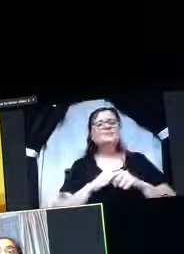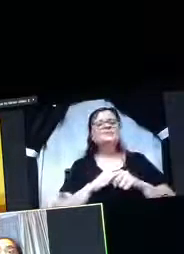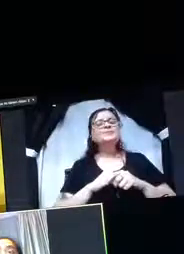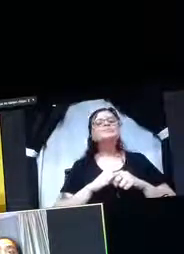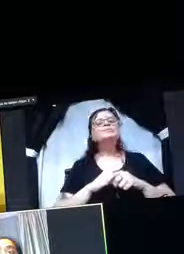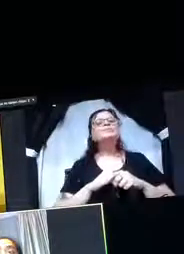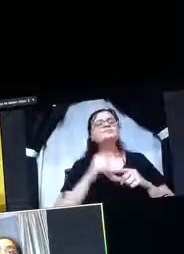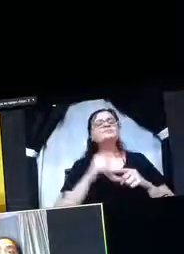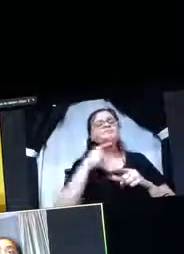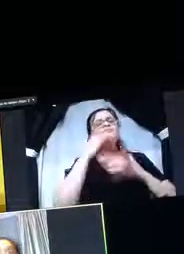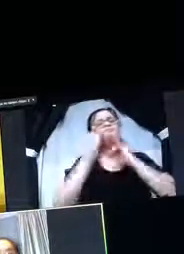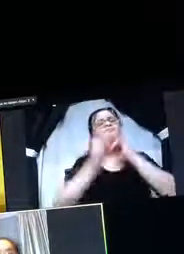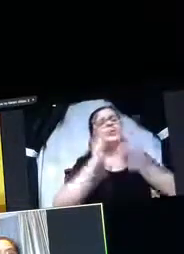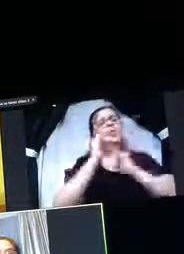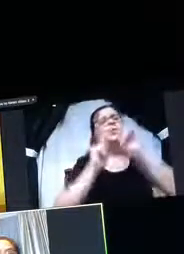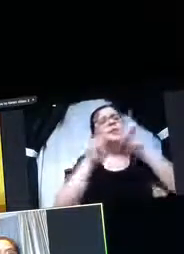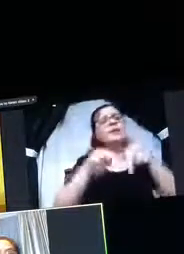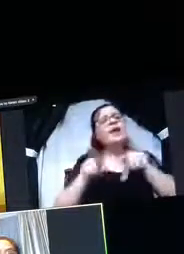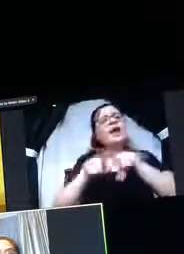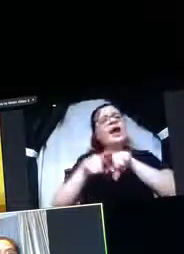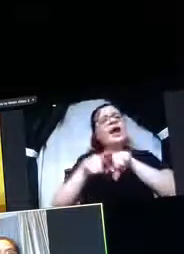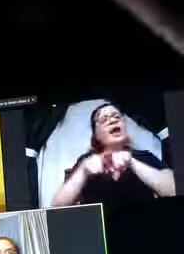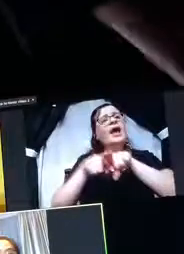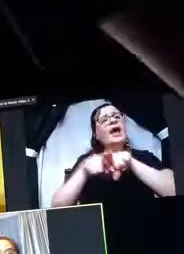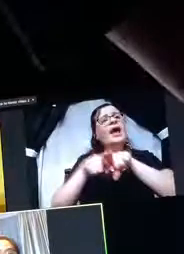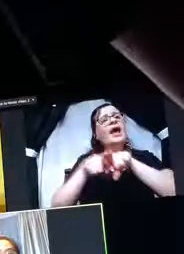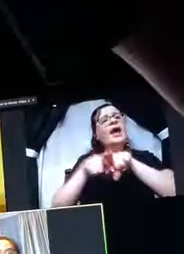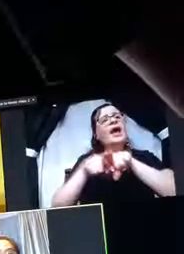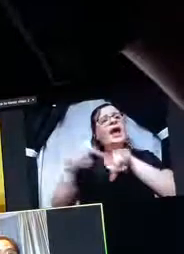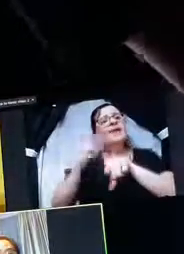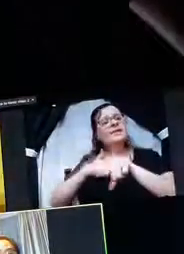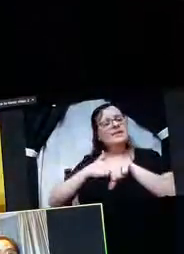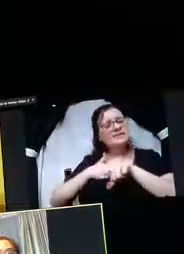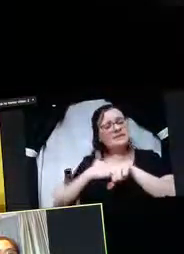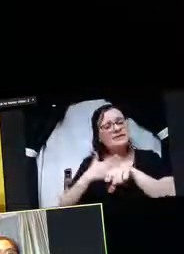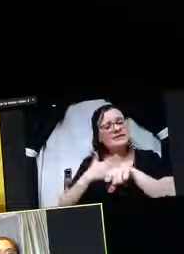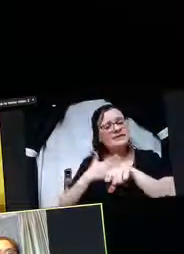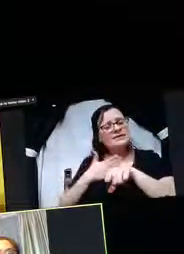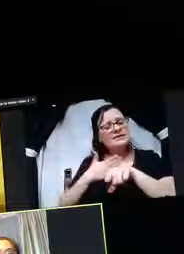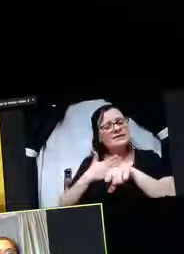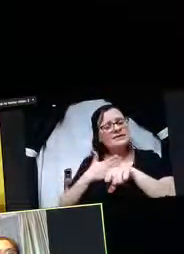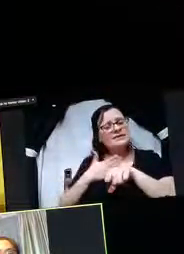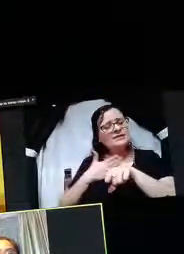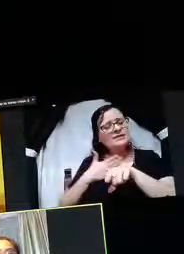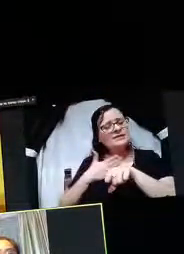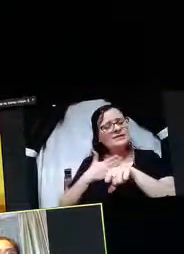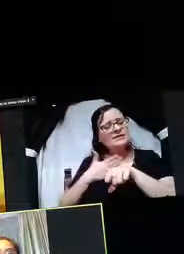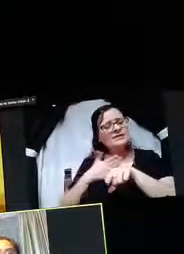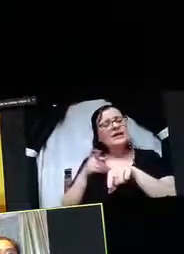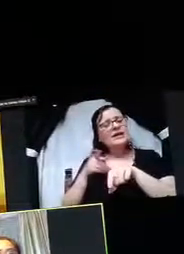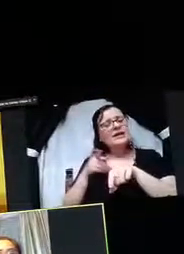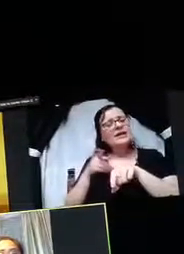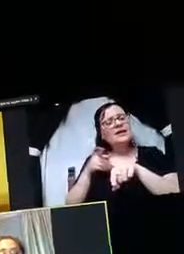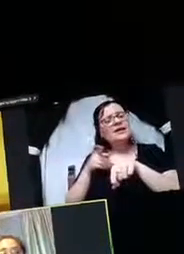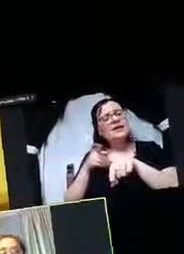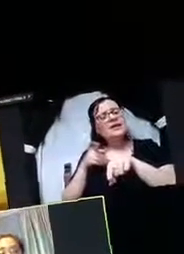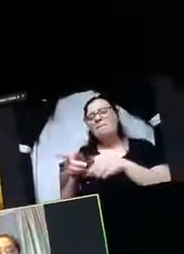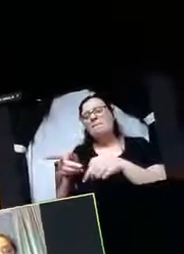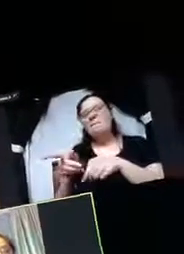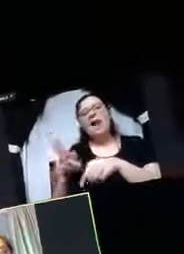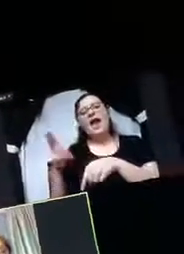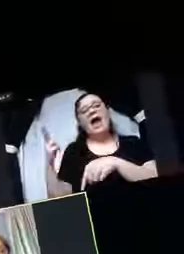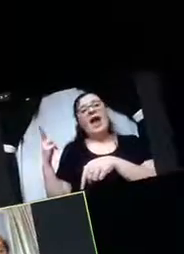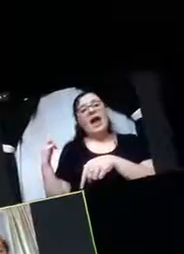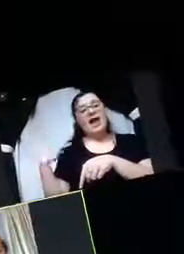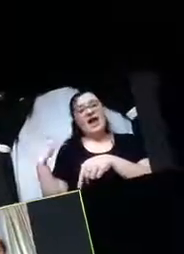abrió también las puertas a Melody, es que, el jefe fue que también me tinto,